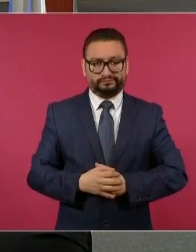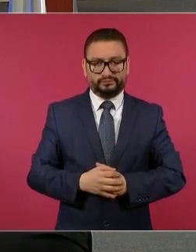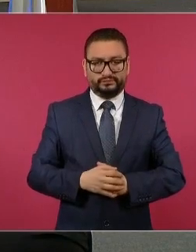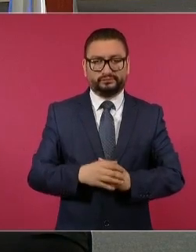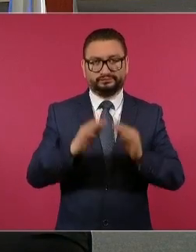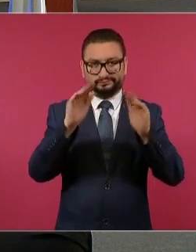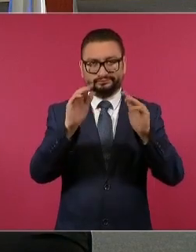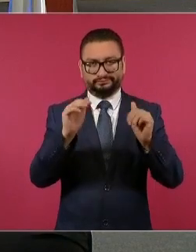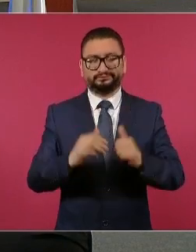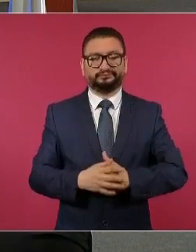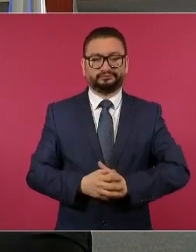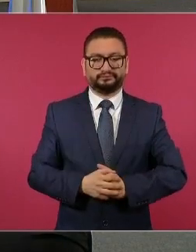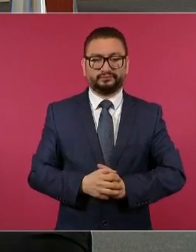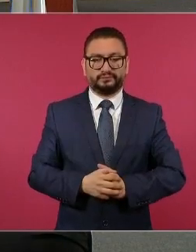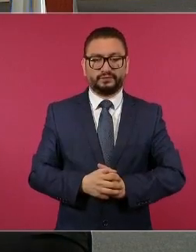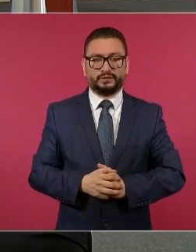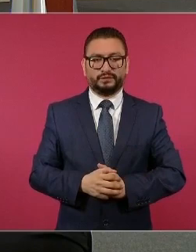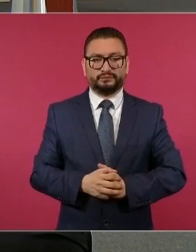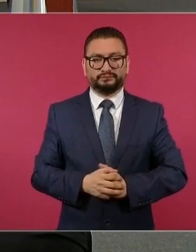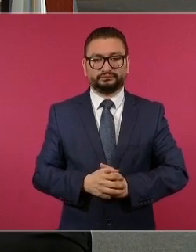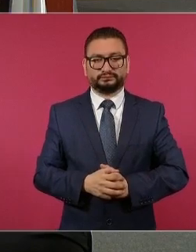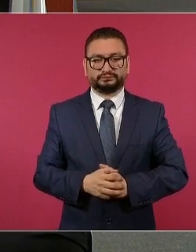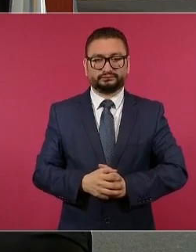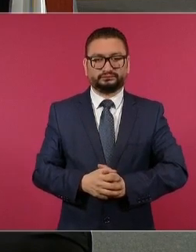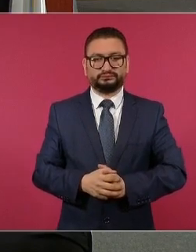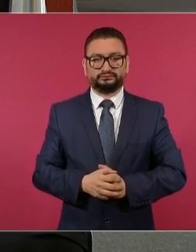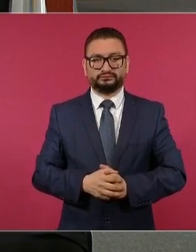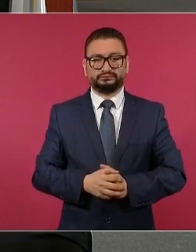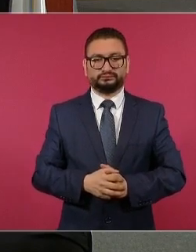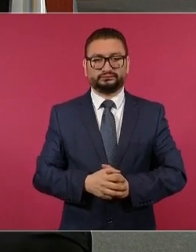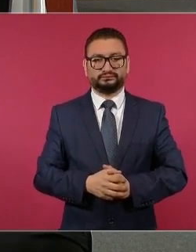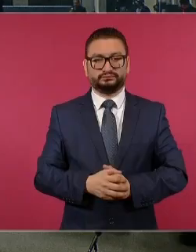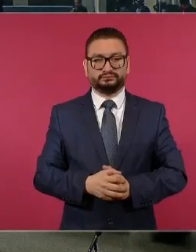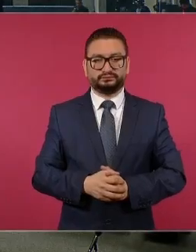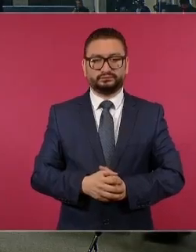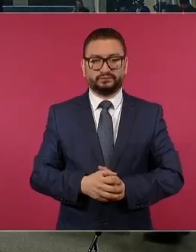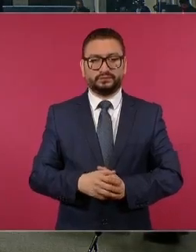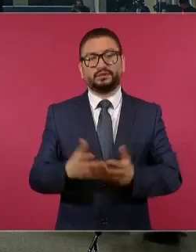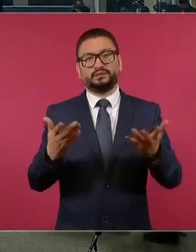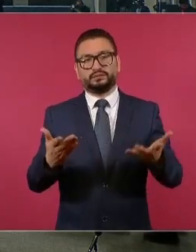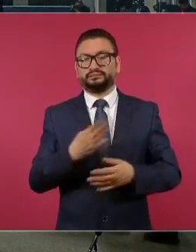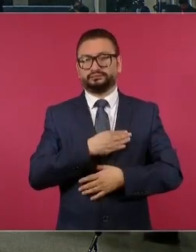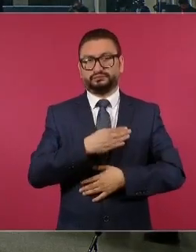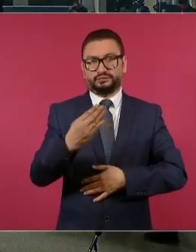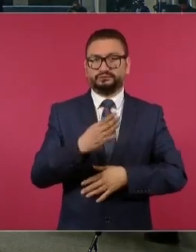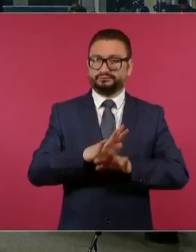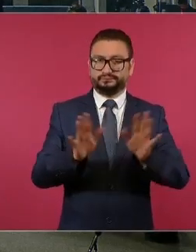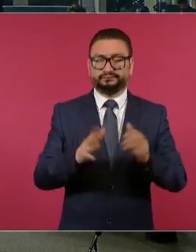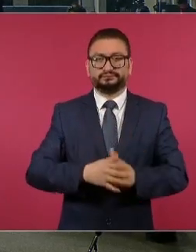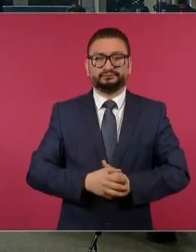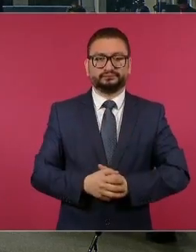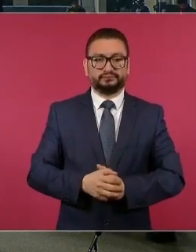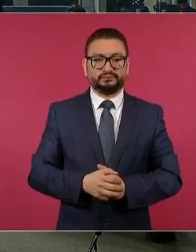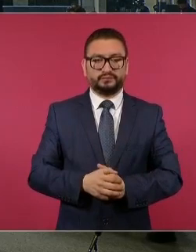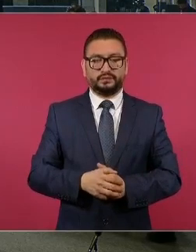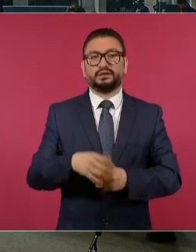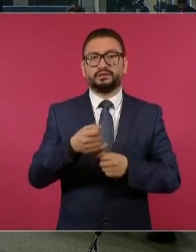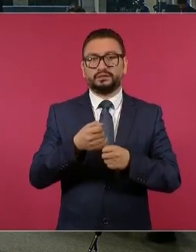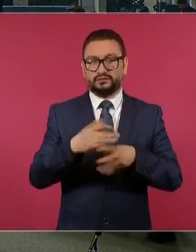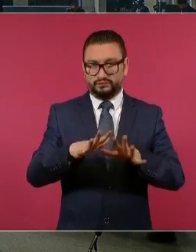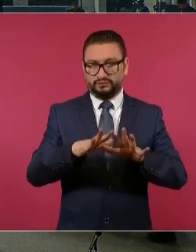Adiós, gracias. Adiós, adiós. Gracias. Bueno, ya tenemos este